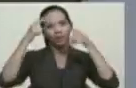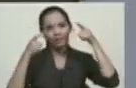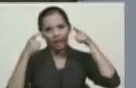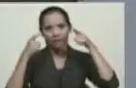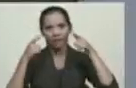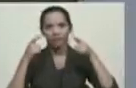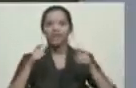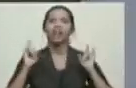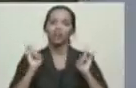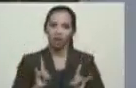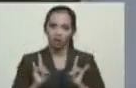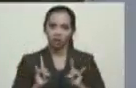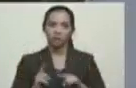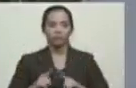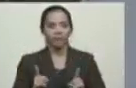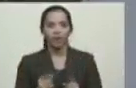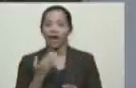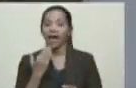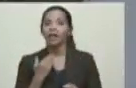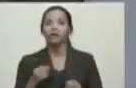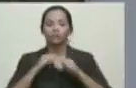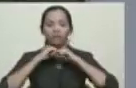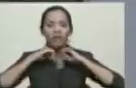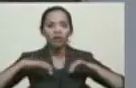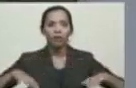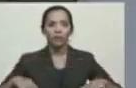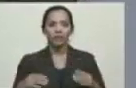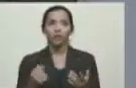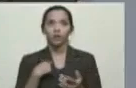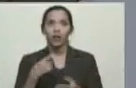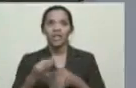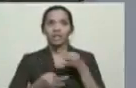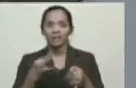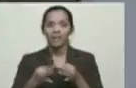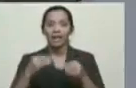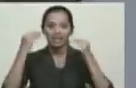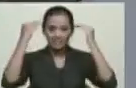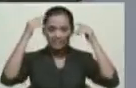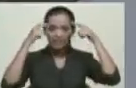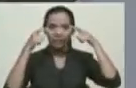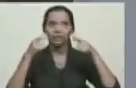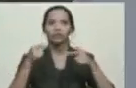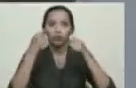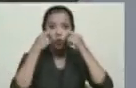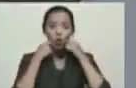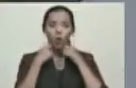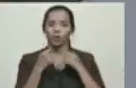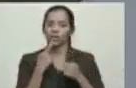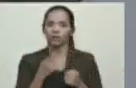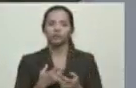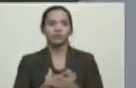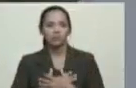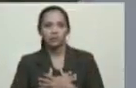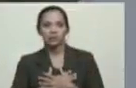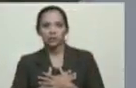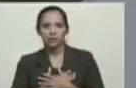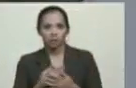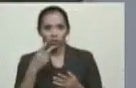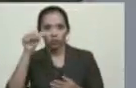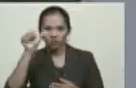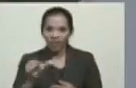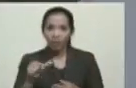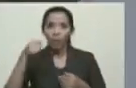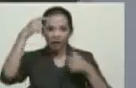y al rock. Pero algo milagroso sucedió, y cuando yo le conté eso al comandante Chávez, el comandante Chávez lloró. Y nosotros vimos al comandante Chávez